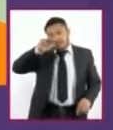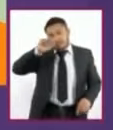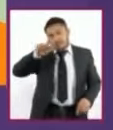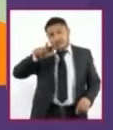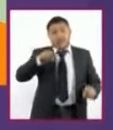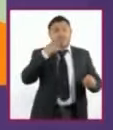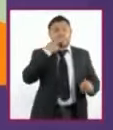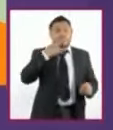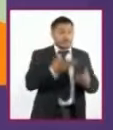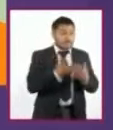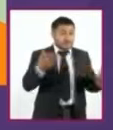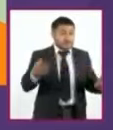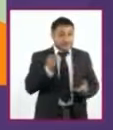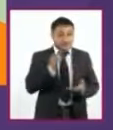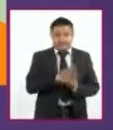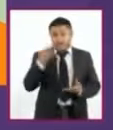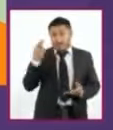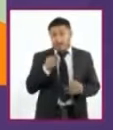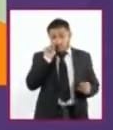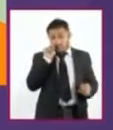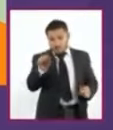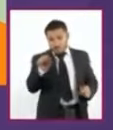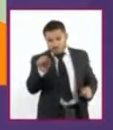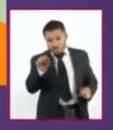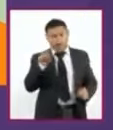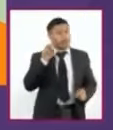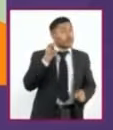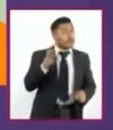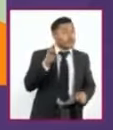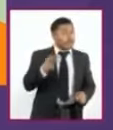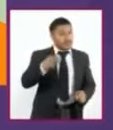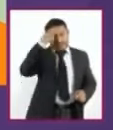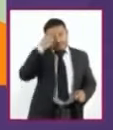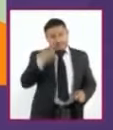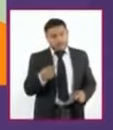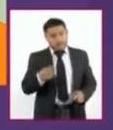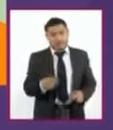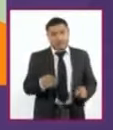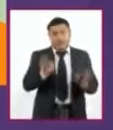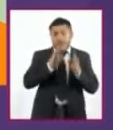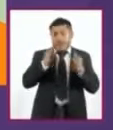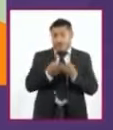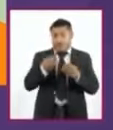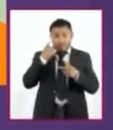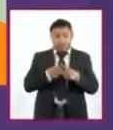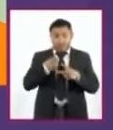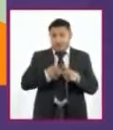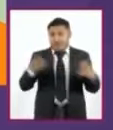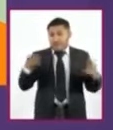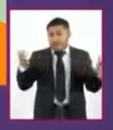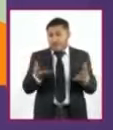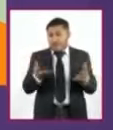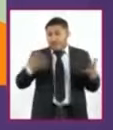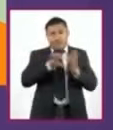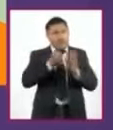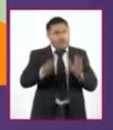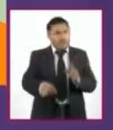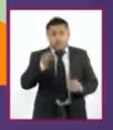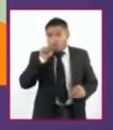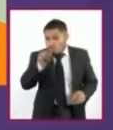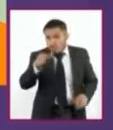necesitamos es solo un punto, el cual nos apoyará para trazar una figura simétrica. En este caso es el punto